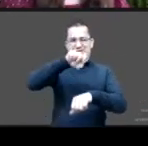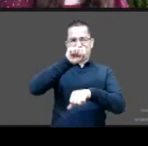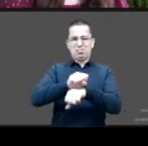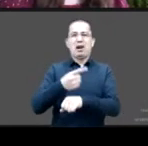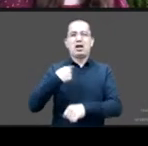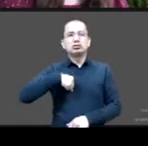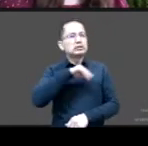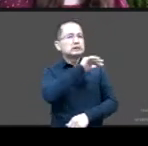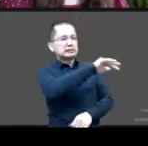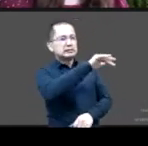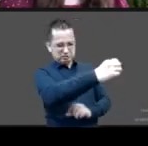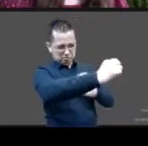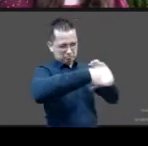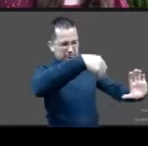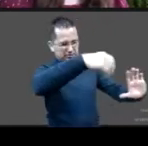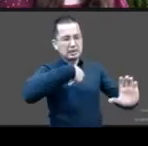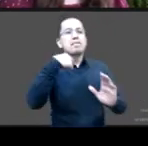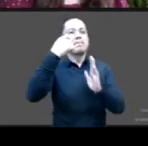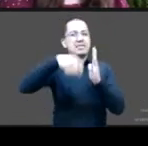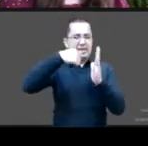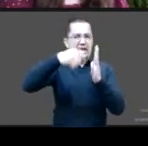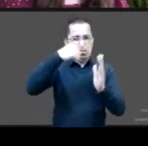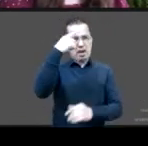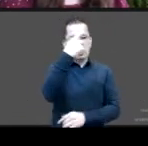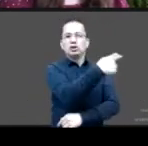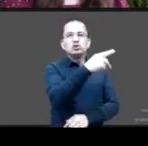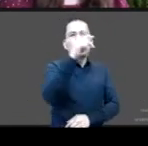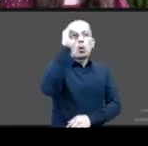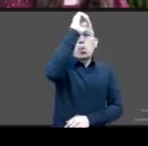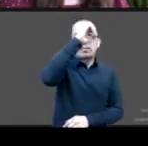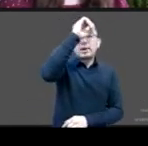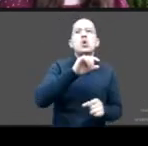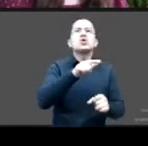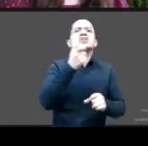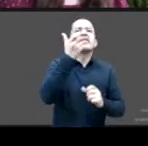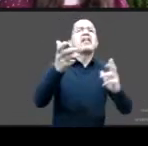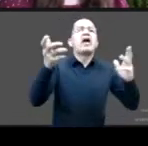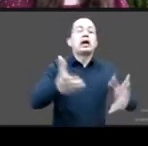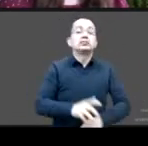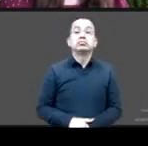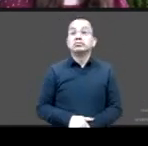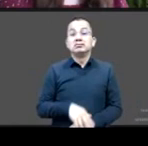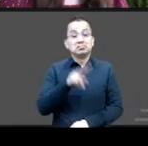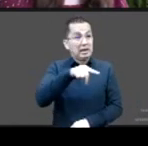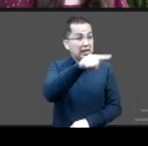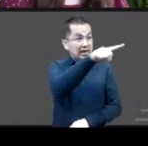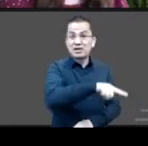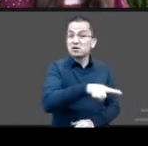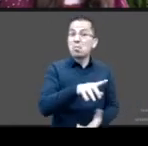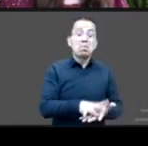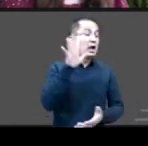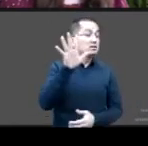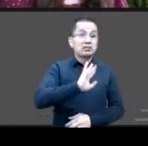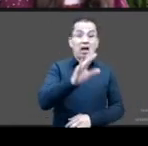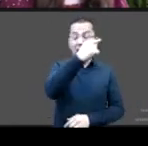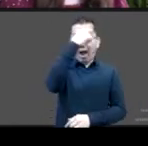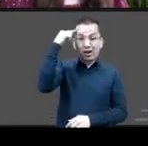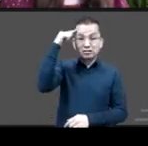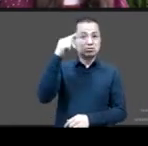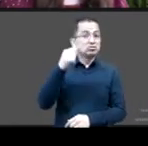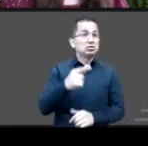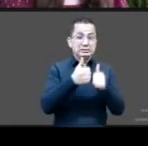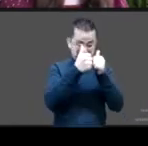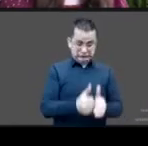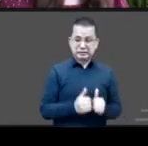luego les paso la liga y por supuesto están hartos de estar encerrados y lo que más quieren es regresar al programa